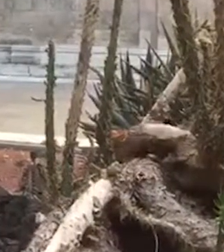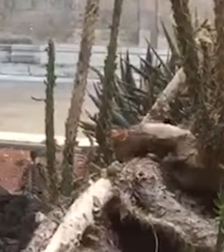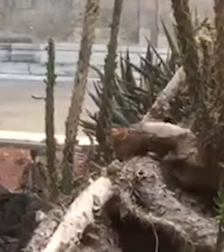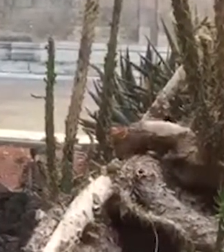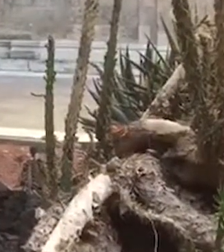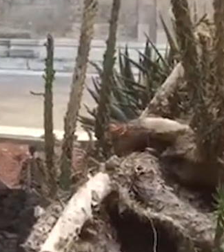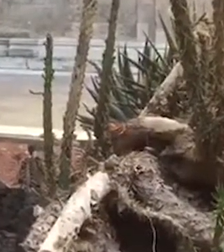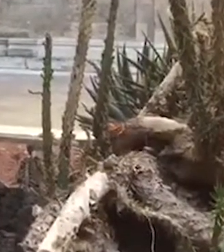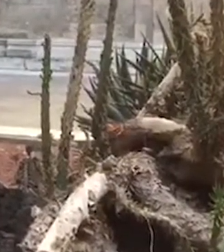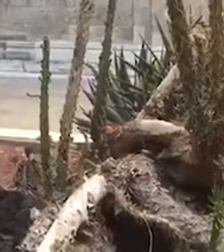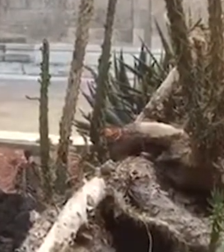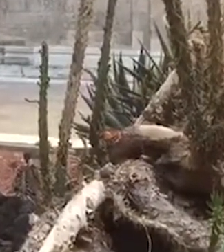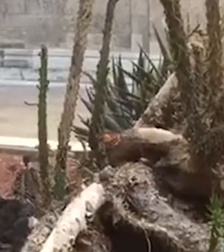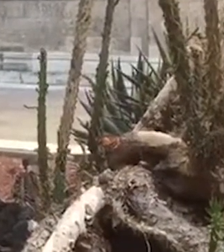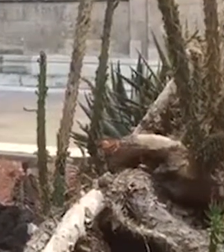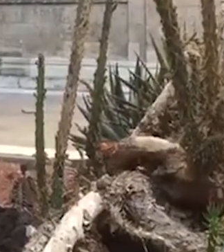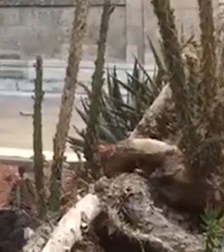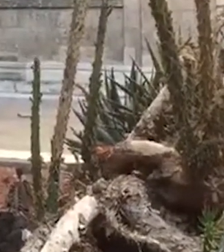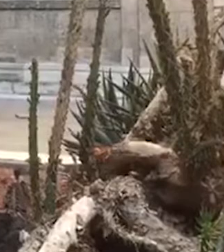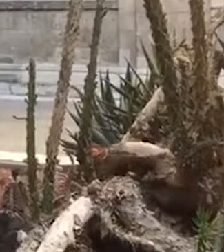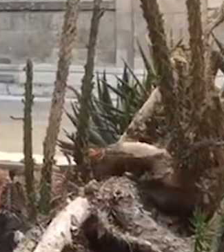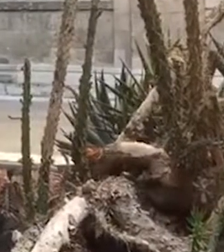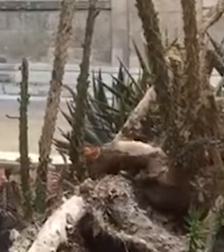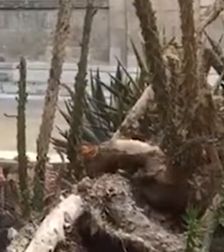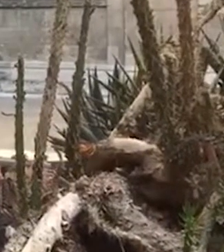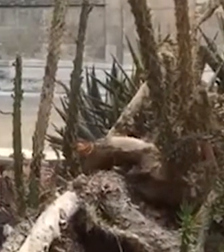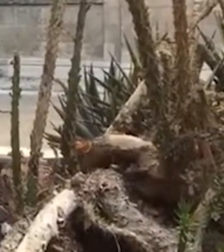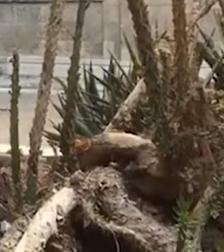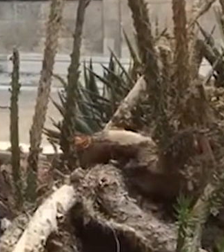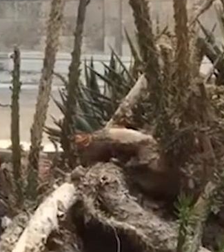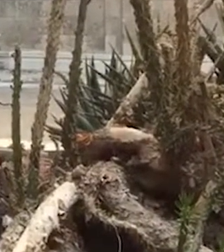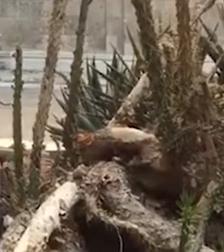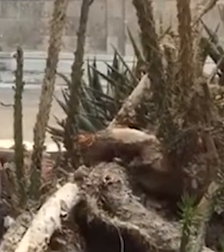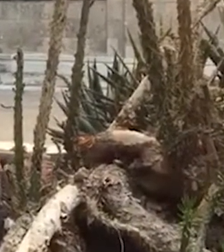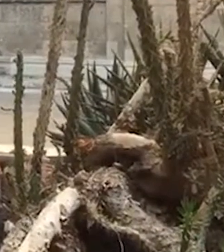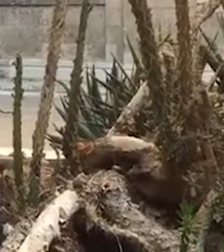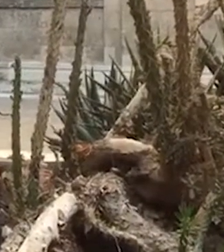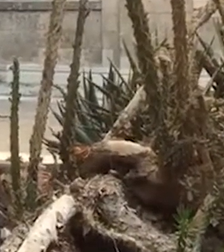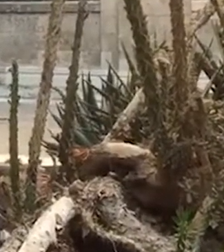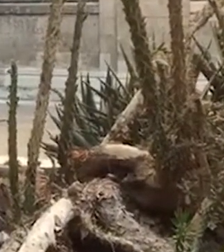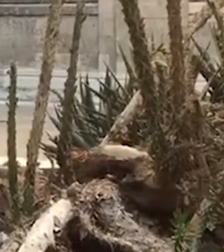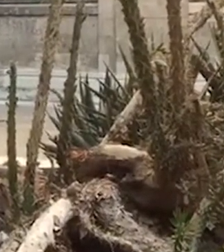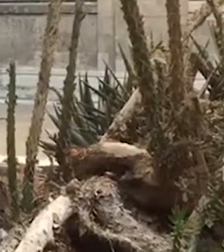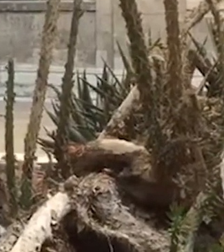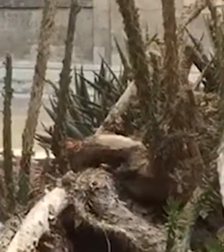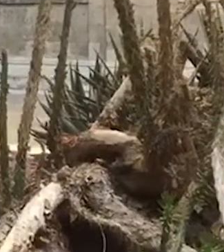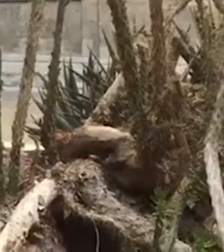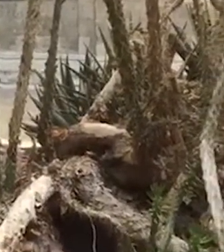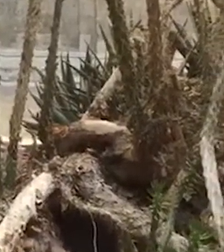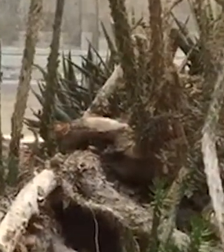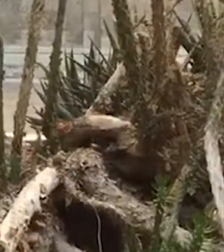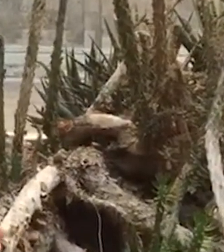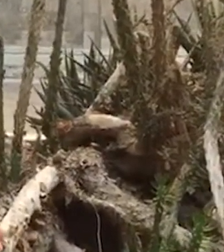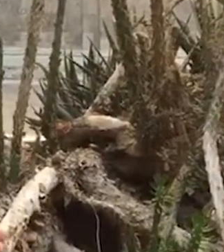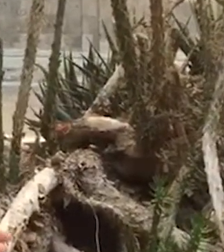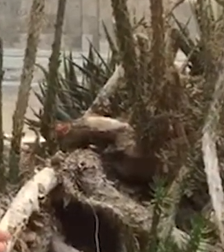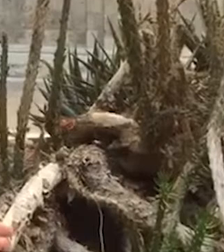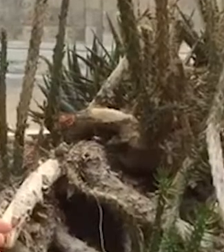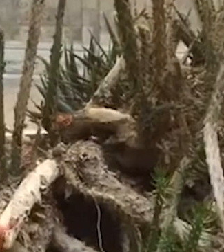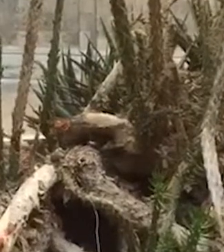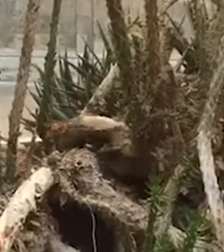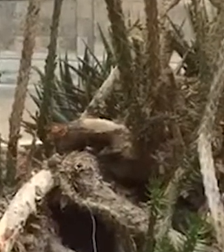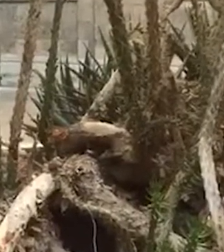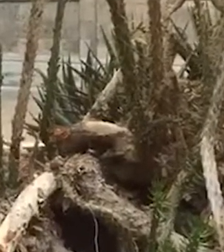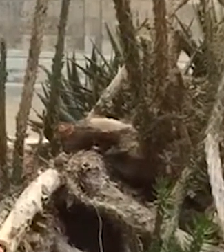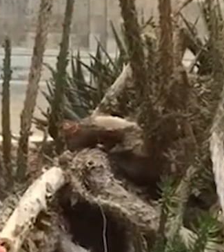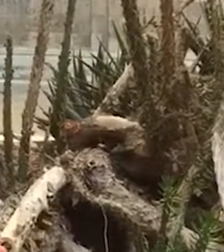comento que el presidente López Obrador tocó el tema de su vacunación anti-COVID, el cual reiteró dejará para después, ya que los especialistas que lo